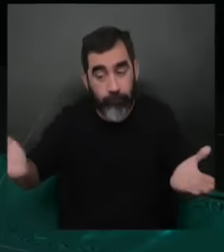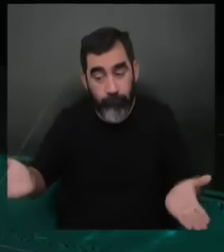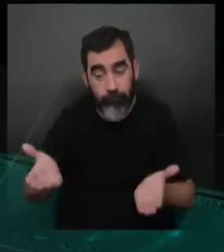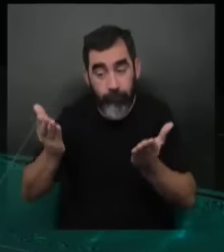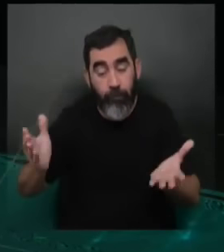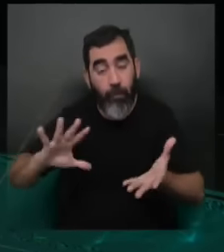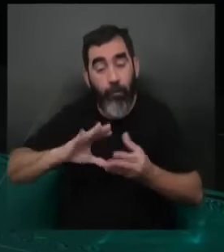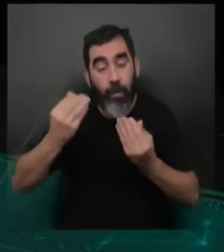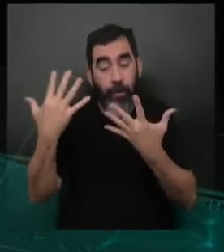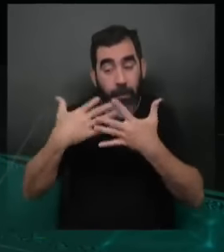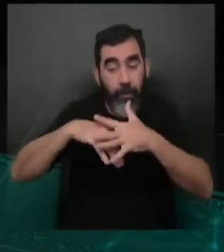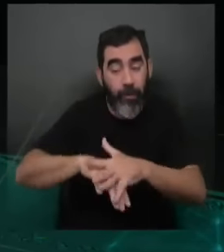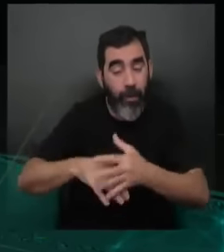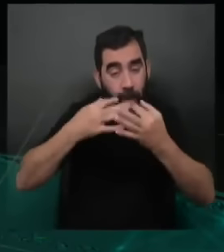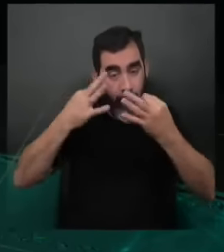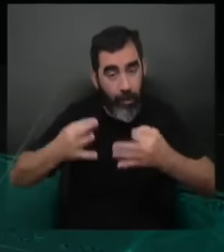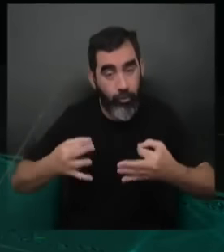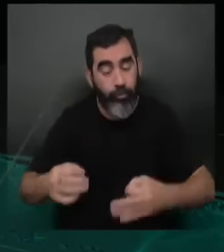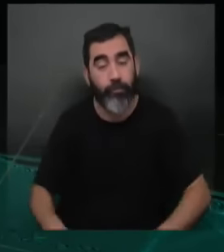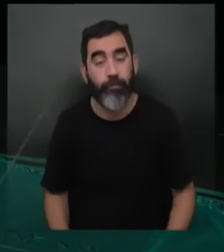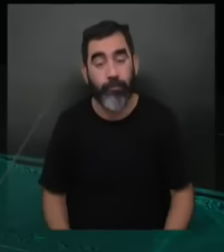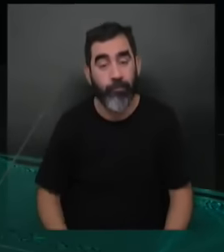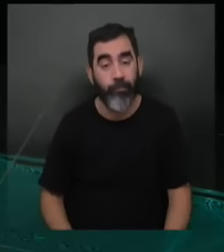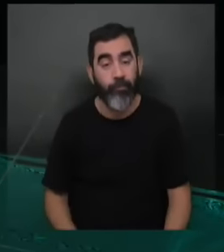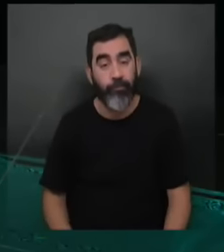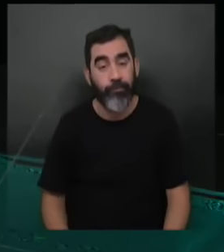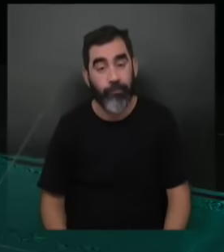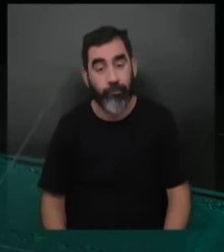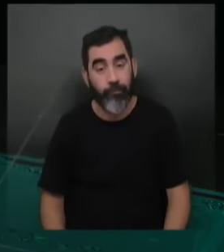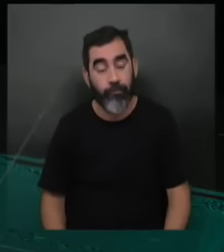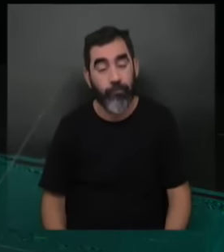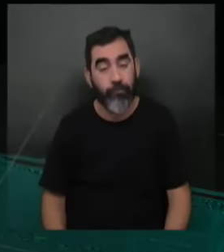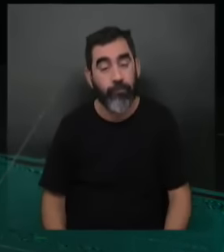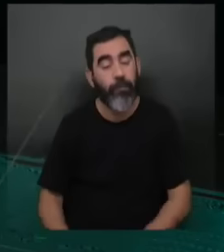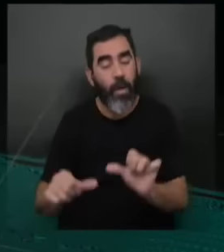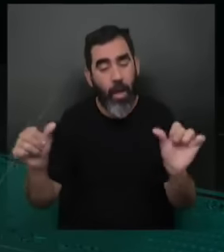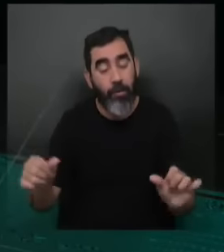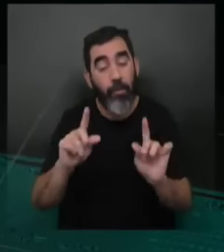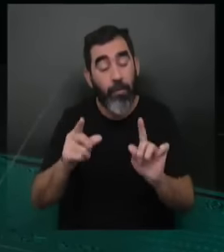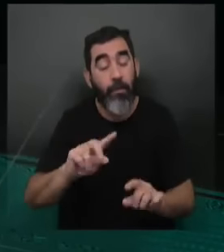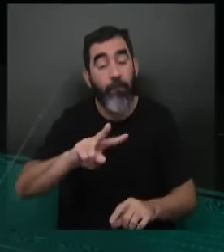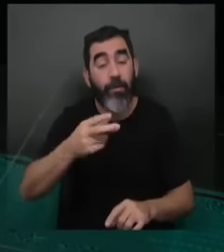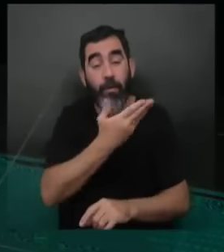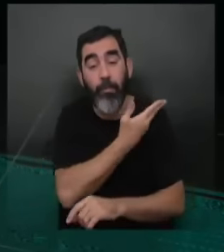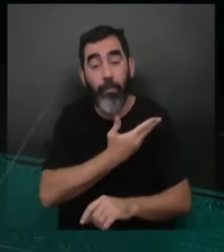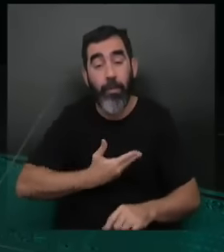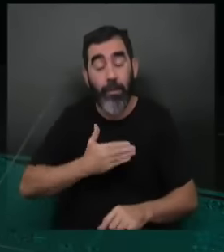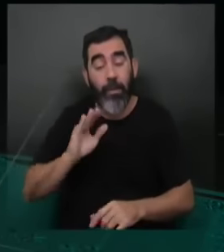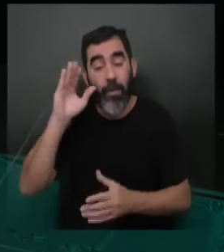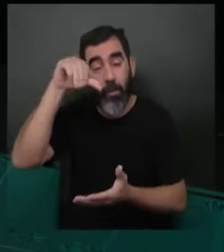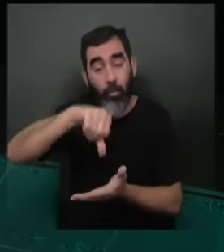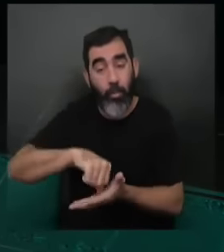mecanismos de integración regional Eh Esto es en un event que también participó la vicepresidenta de la